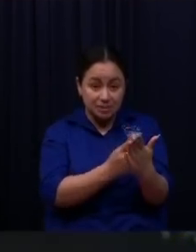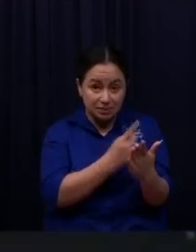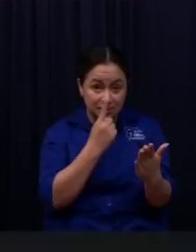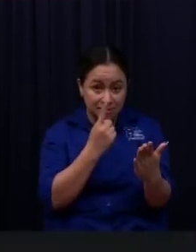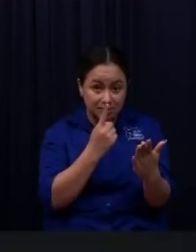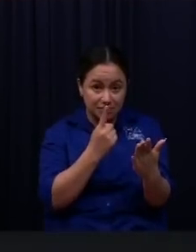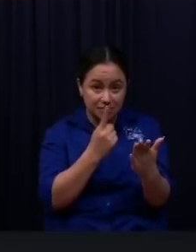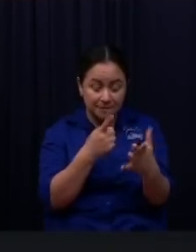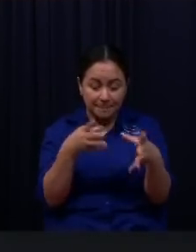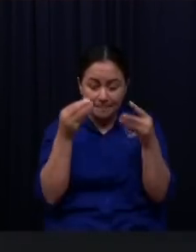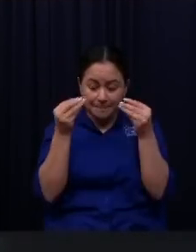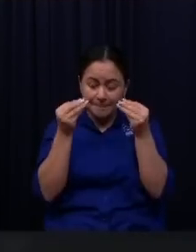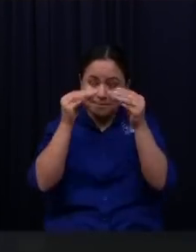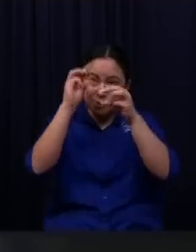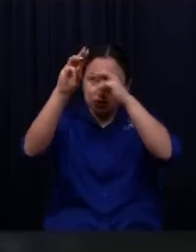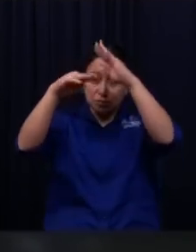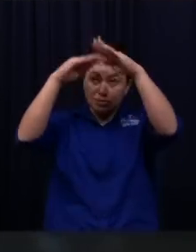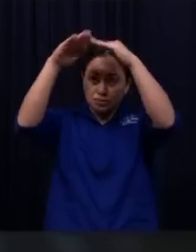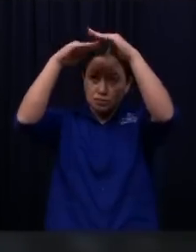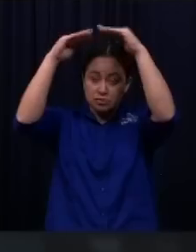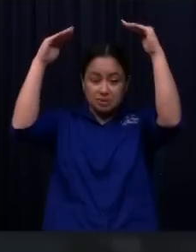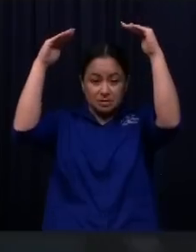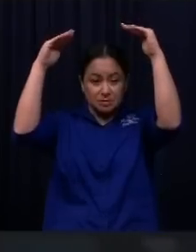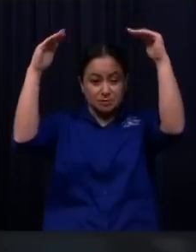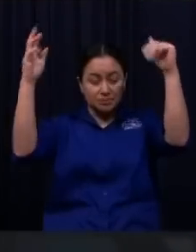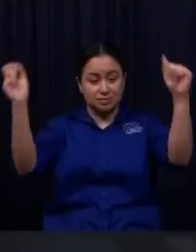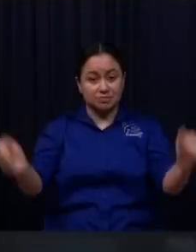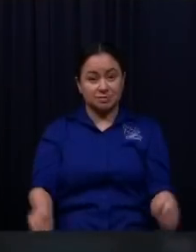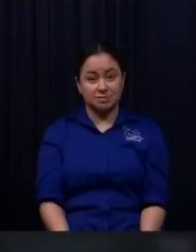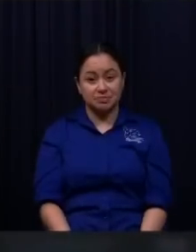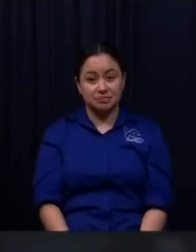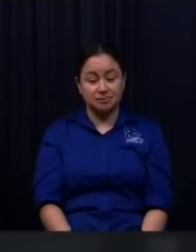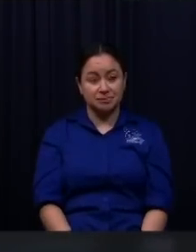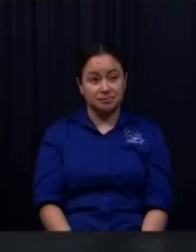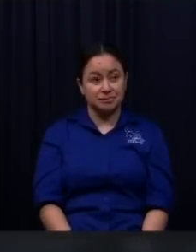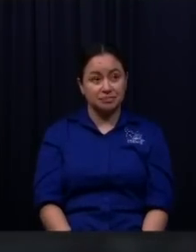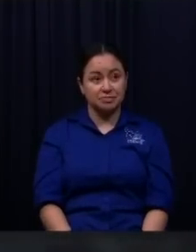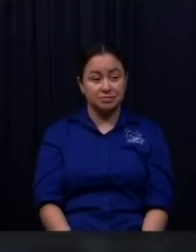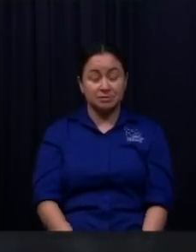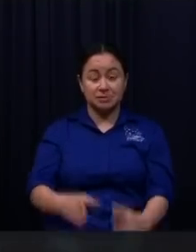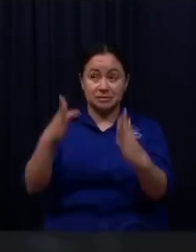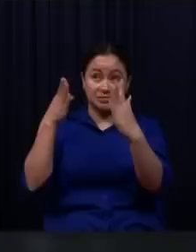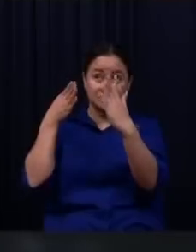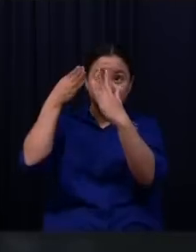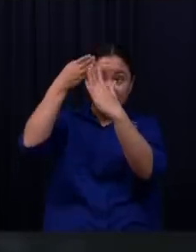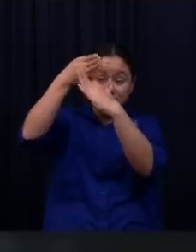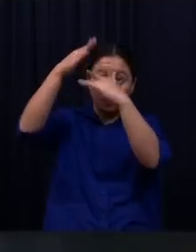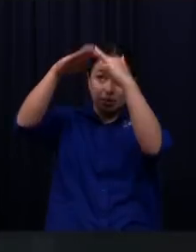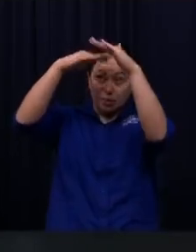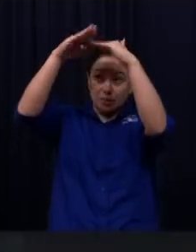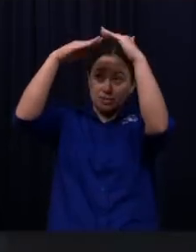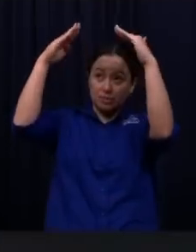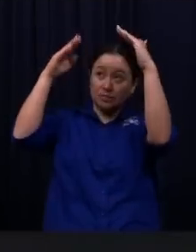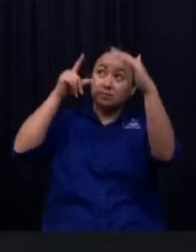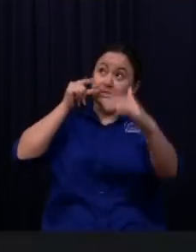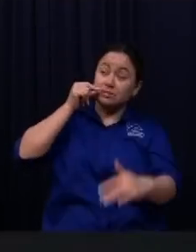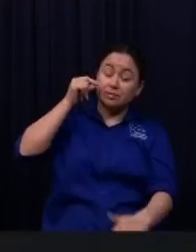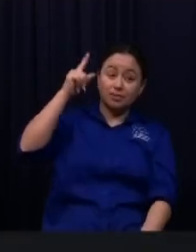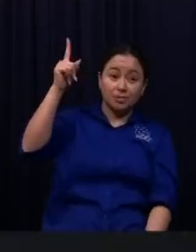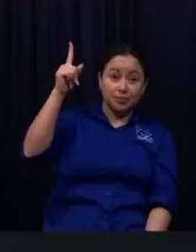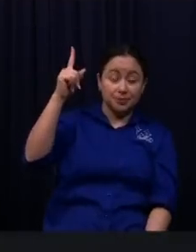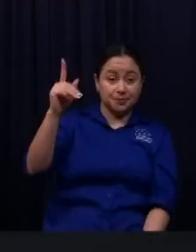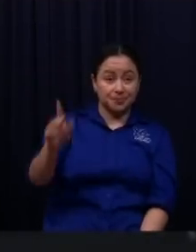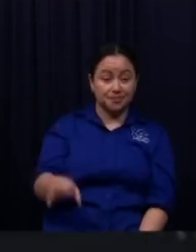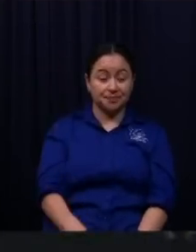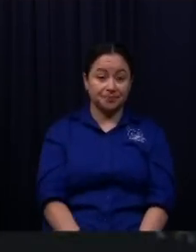lo que quiero decir, no importa mucho si son 10 o 3. La cosa es que el Señor los traspasó todos. Y si los traspasó